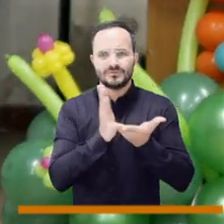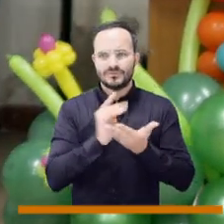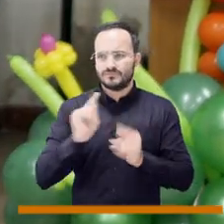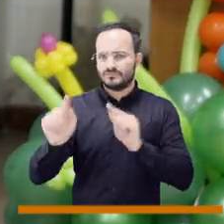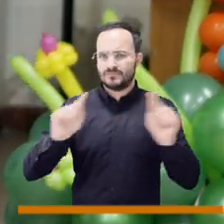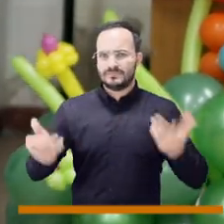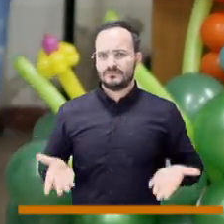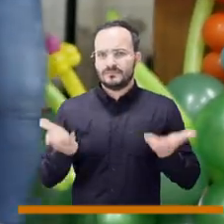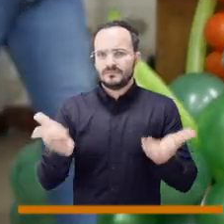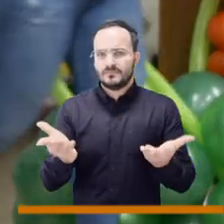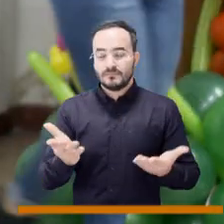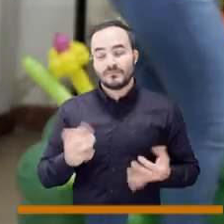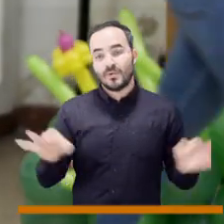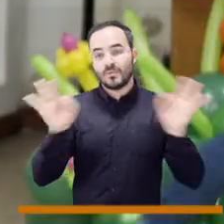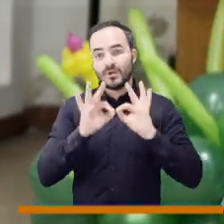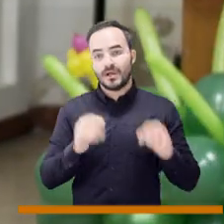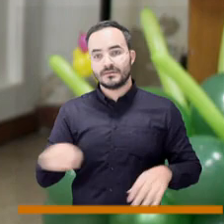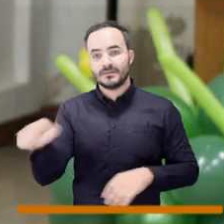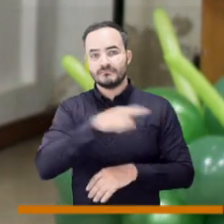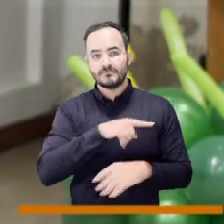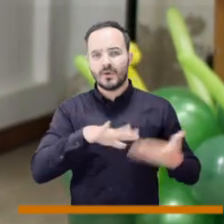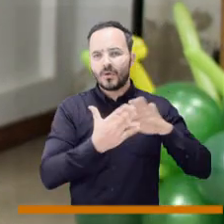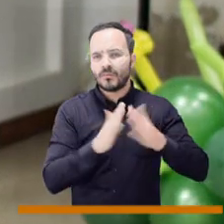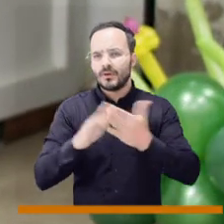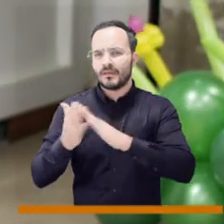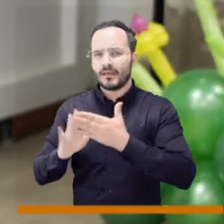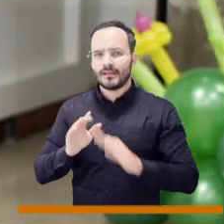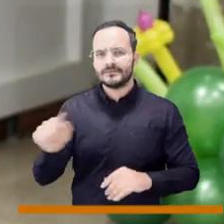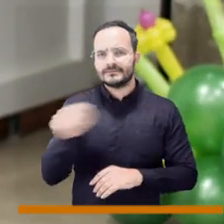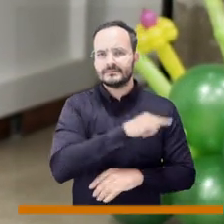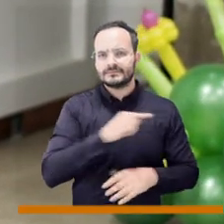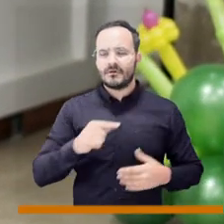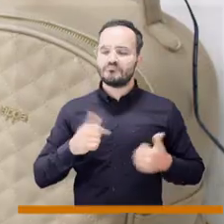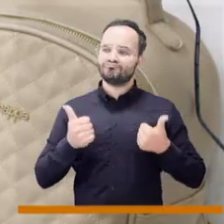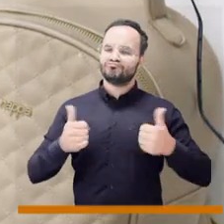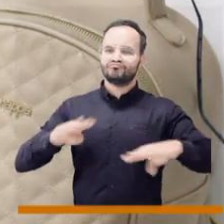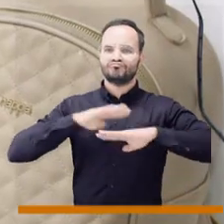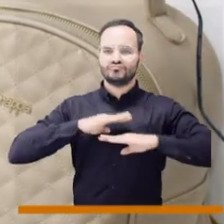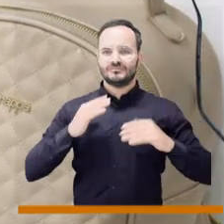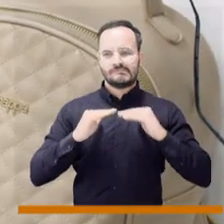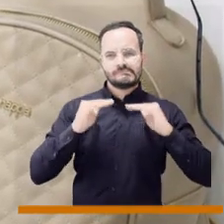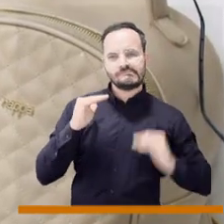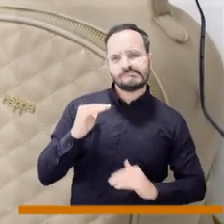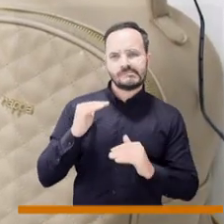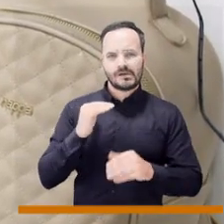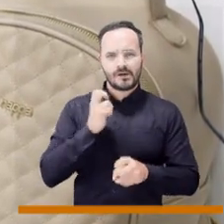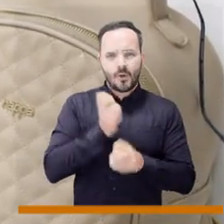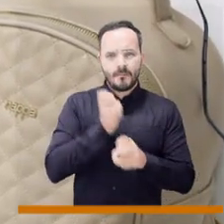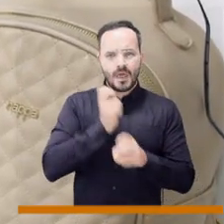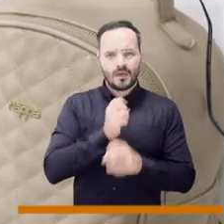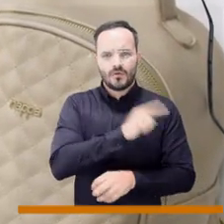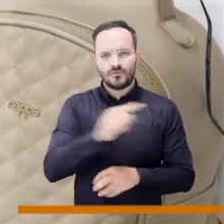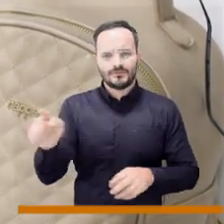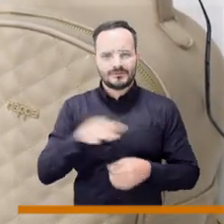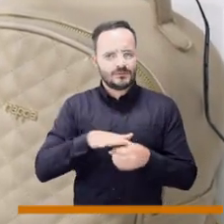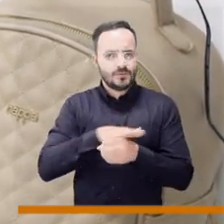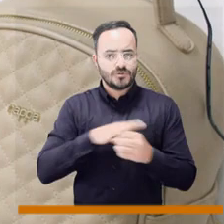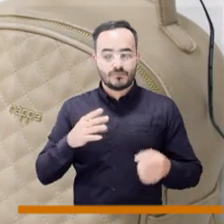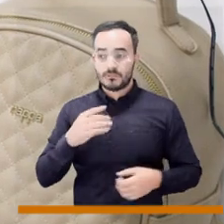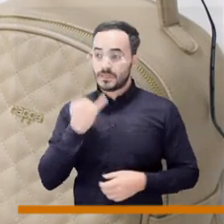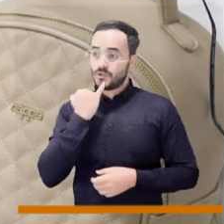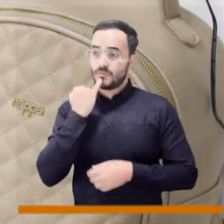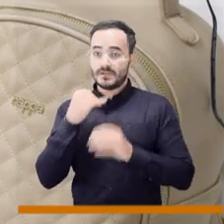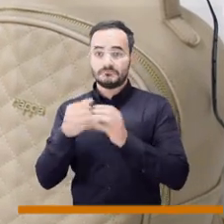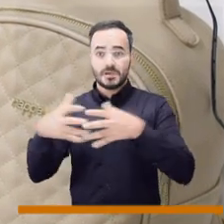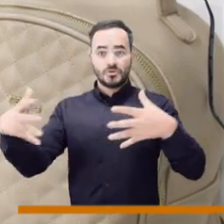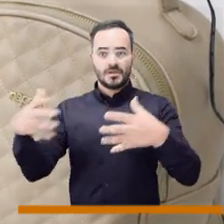que garantizar condiciones para comunidades que son posiblemente más vulnerables y que hablan diferentes lenguas a las que tenemos